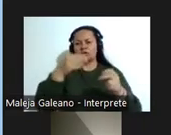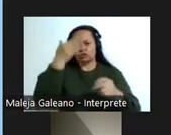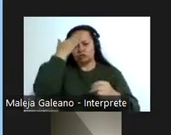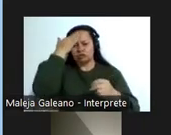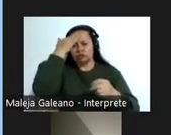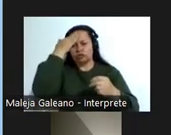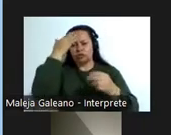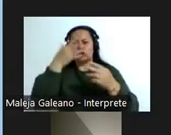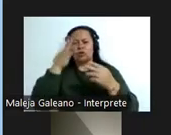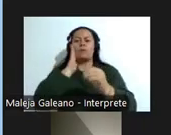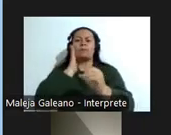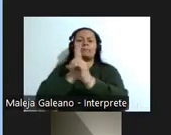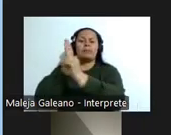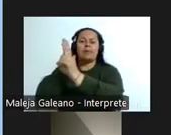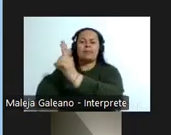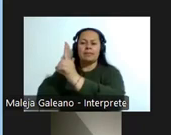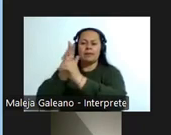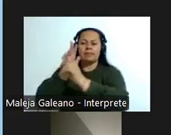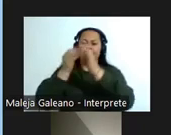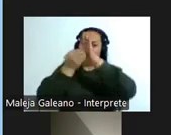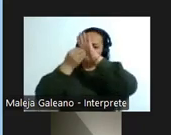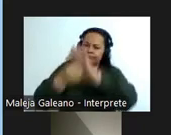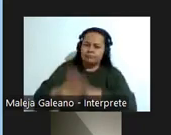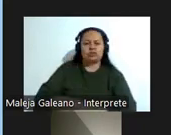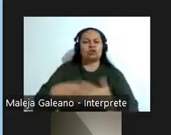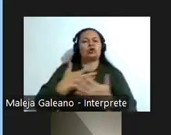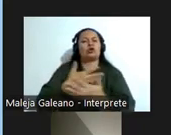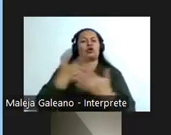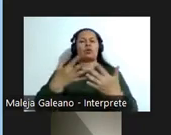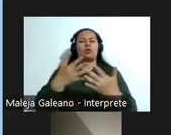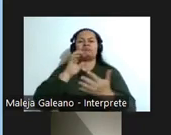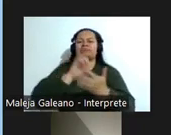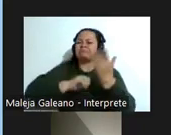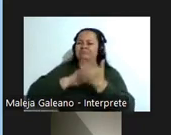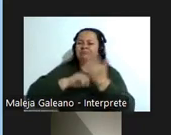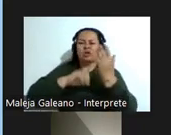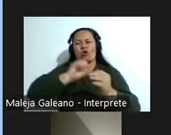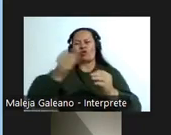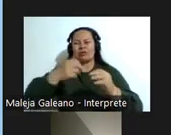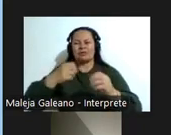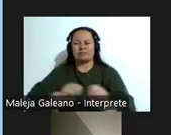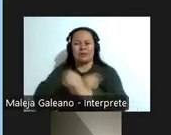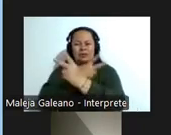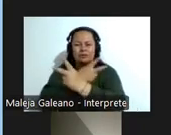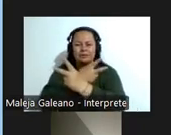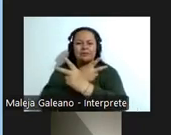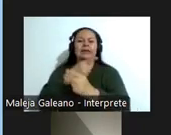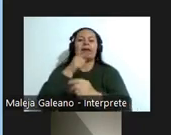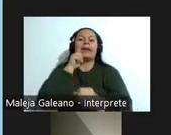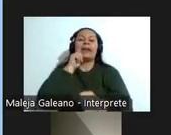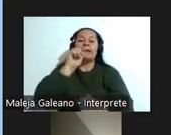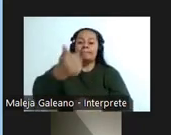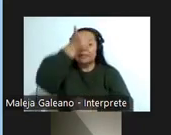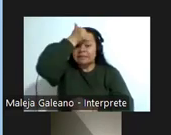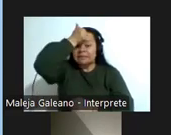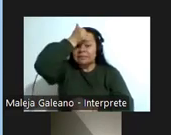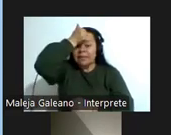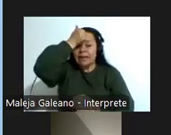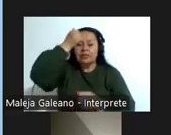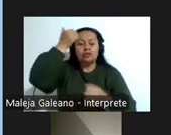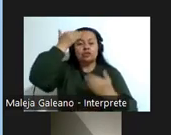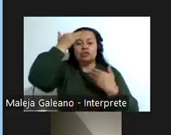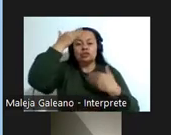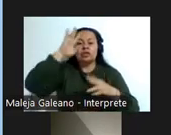sido anulados, de que han sido reprimidos u omitidos por otras violencias. Y la principal ha sido